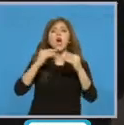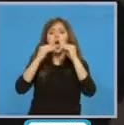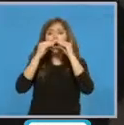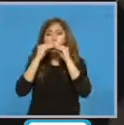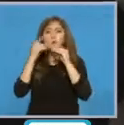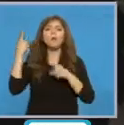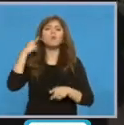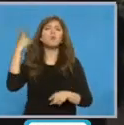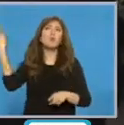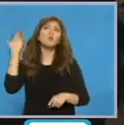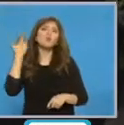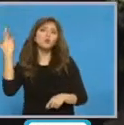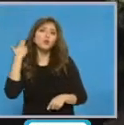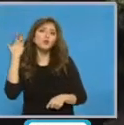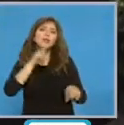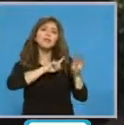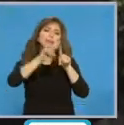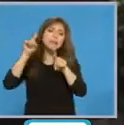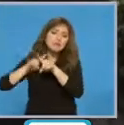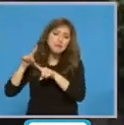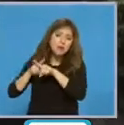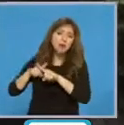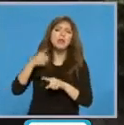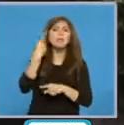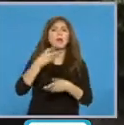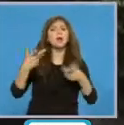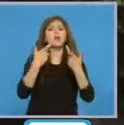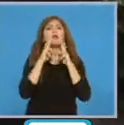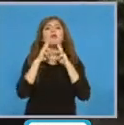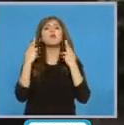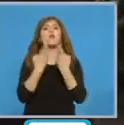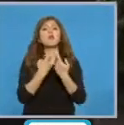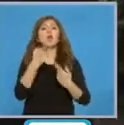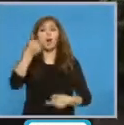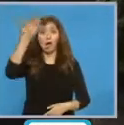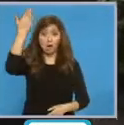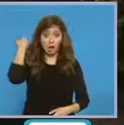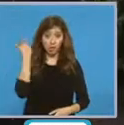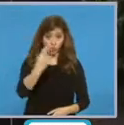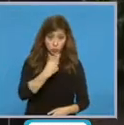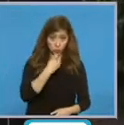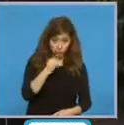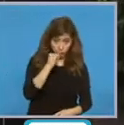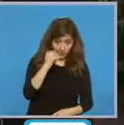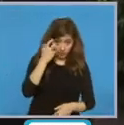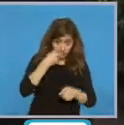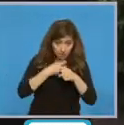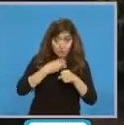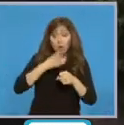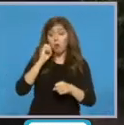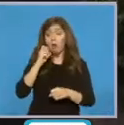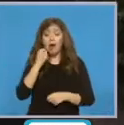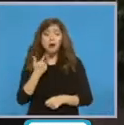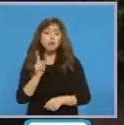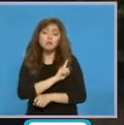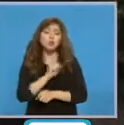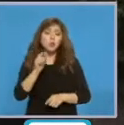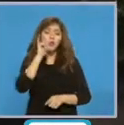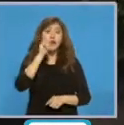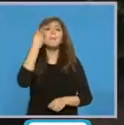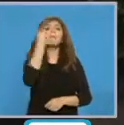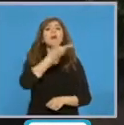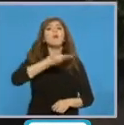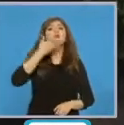de grupos musicales muy sanos. O sea, no había vicio. Era muy tradicional en esa época las tardeadas.